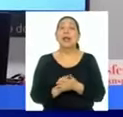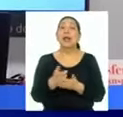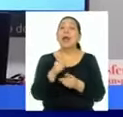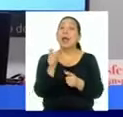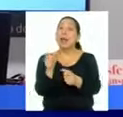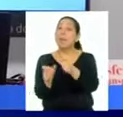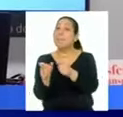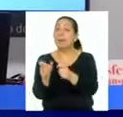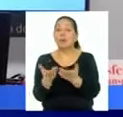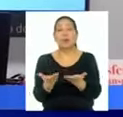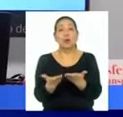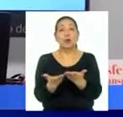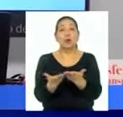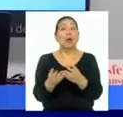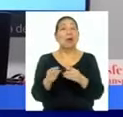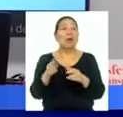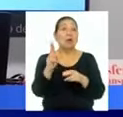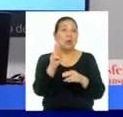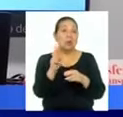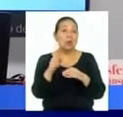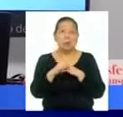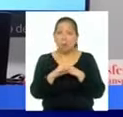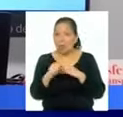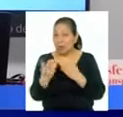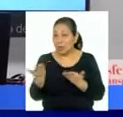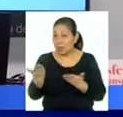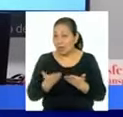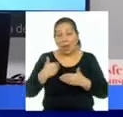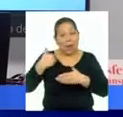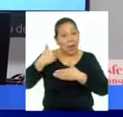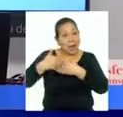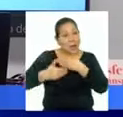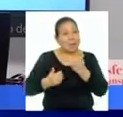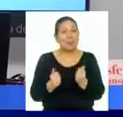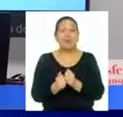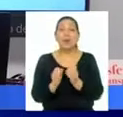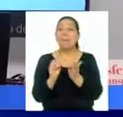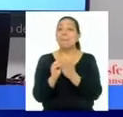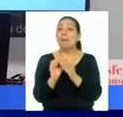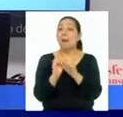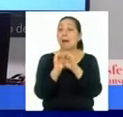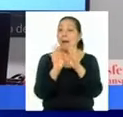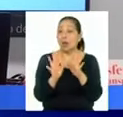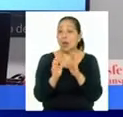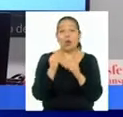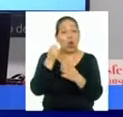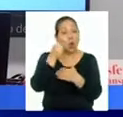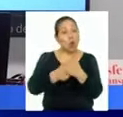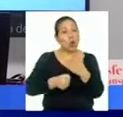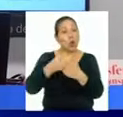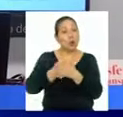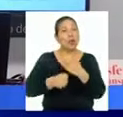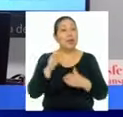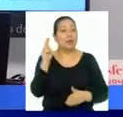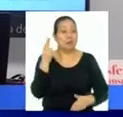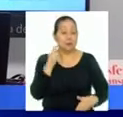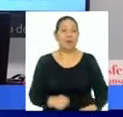la ciudadanía, los registros públicos, y finalmente avanzar también en la transparencia y lucha contra la